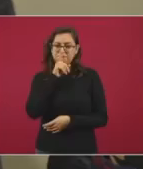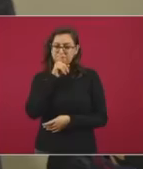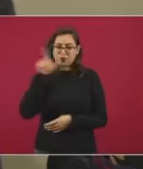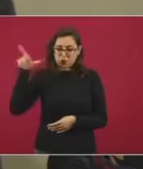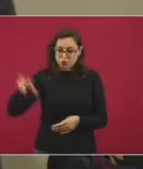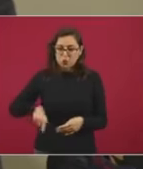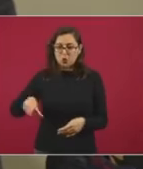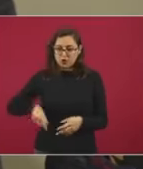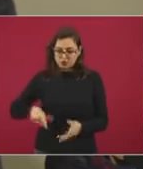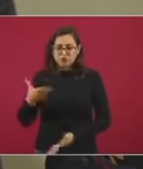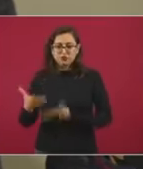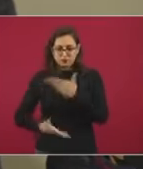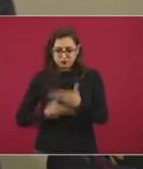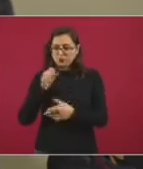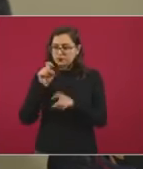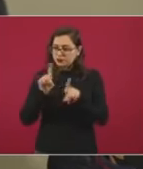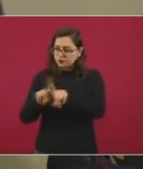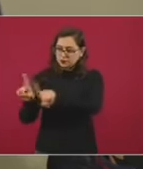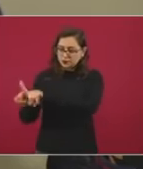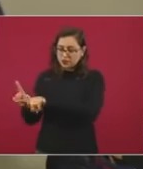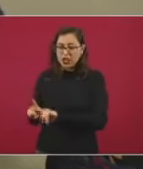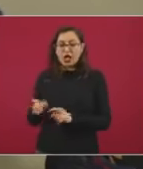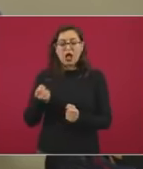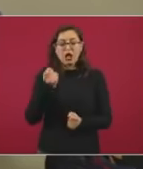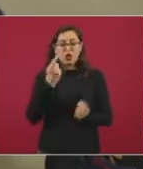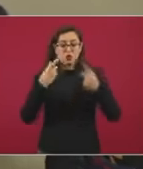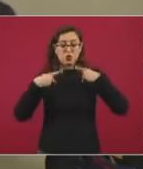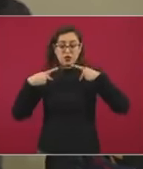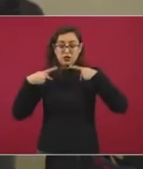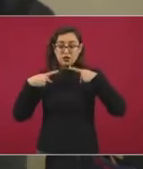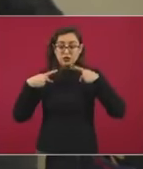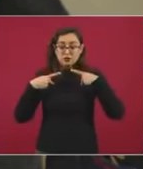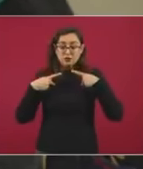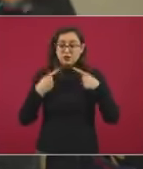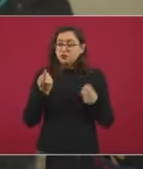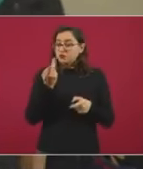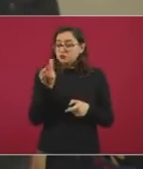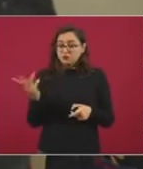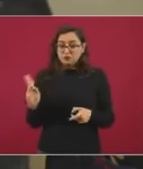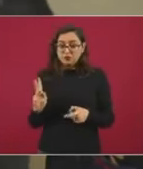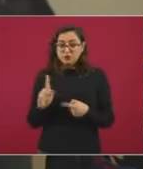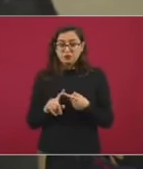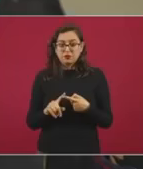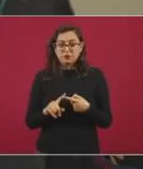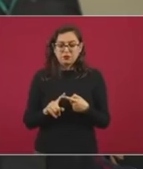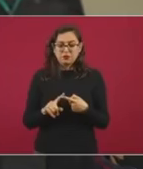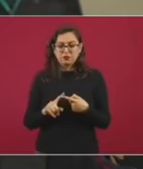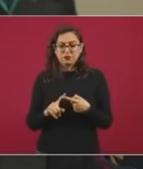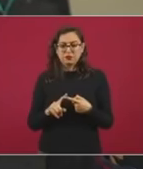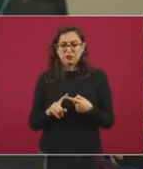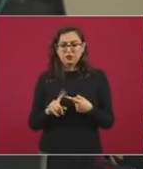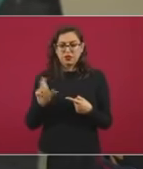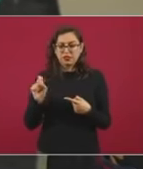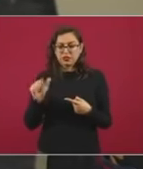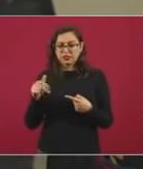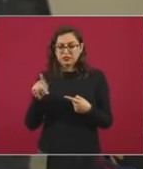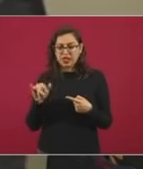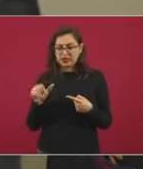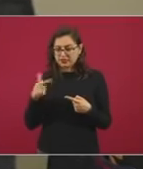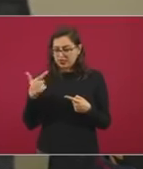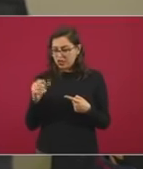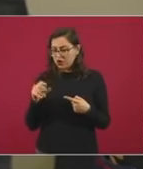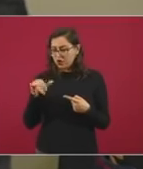año han sido pieza clave en las investigaciones que hemos llevado y no lo quiero dejar de mencionar ante el cierre. Santiago Nieto en la Unidad